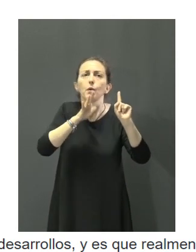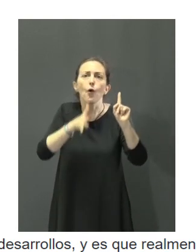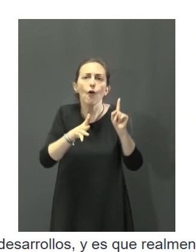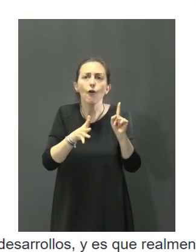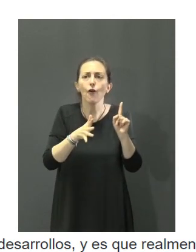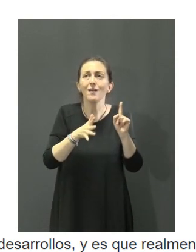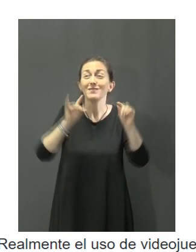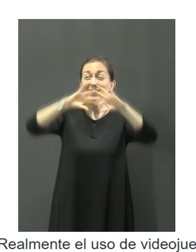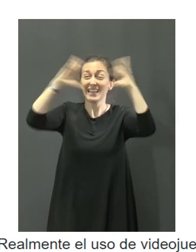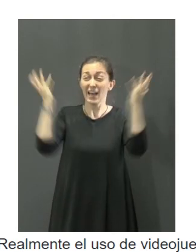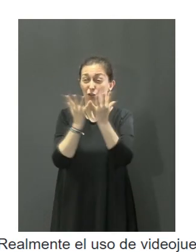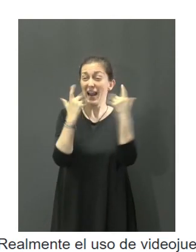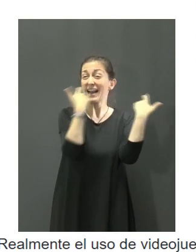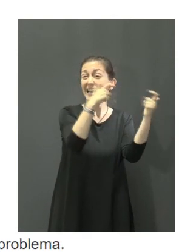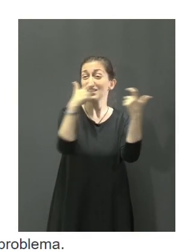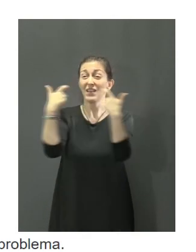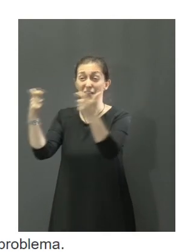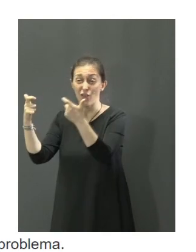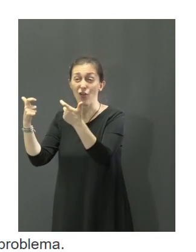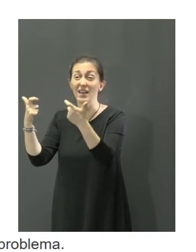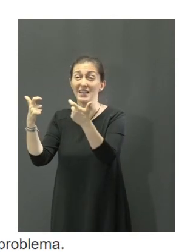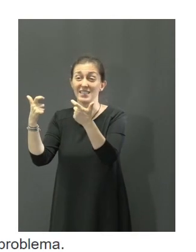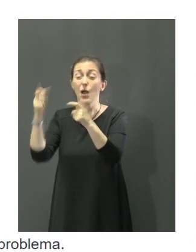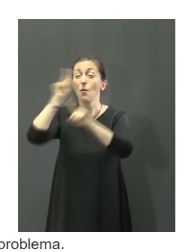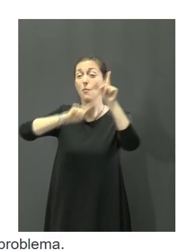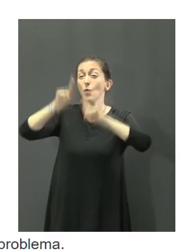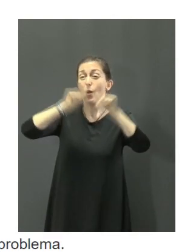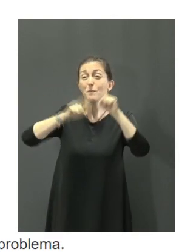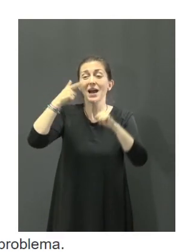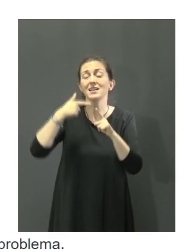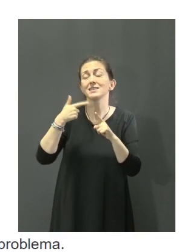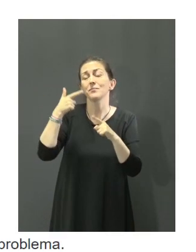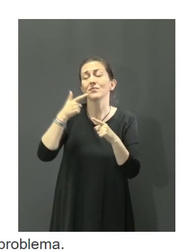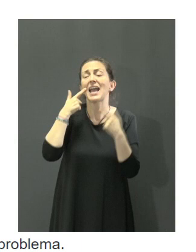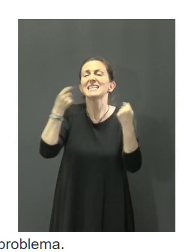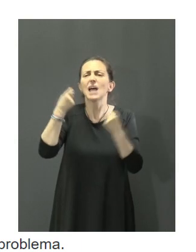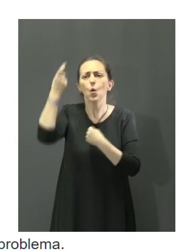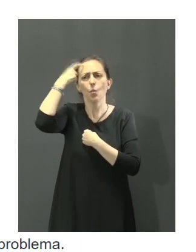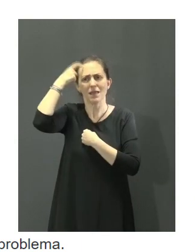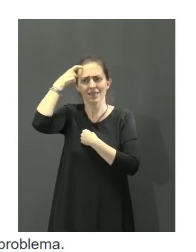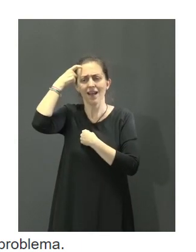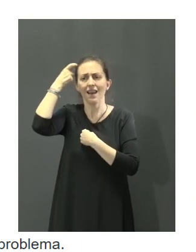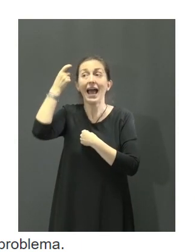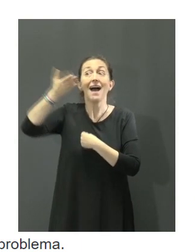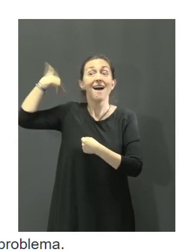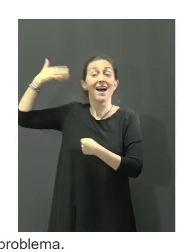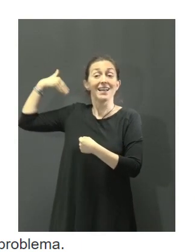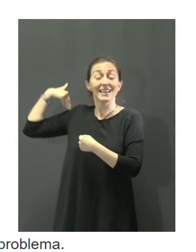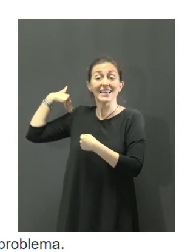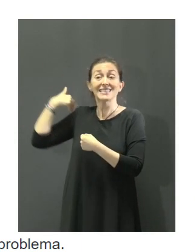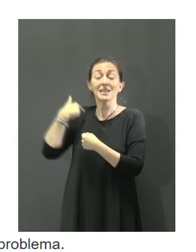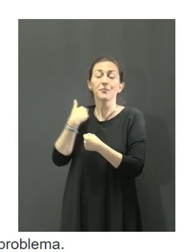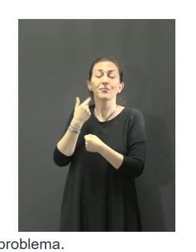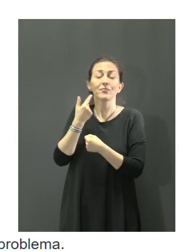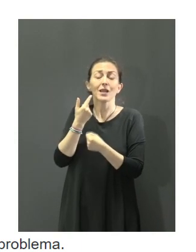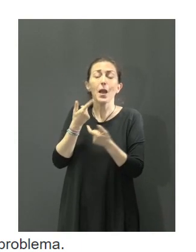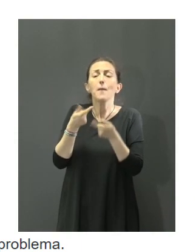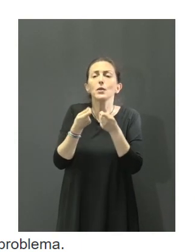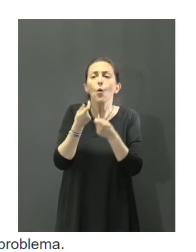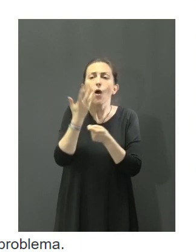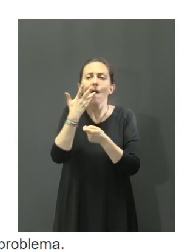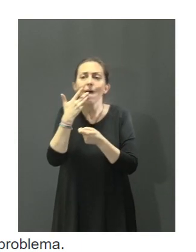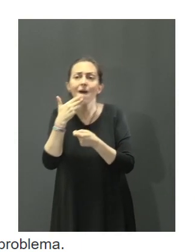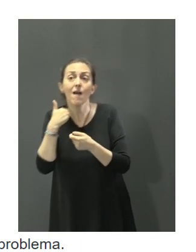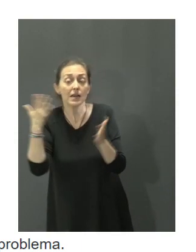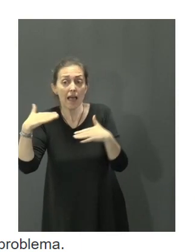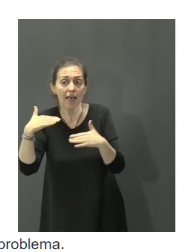clasificaciones internacionales sobre problemas en salud mental no estaba descrita la adicción a videojuegos,